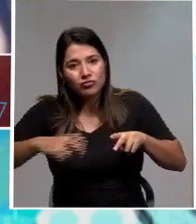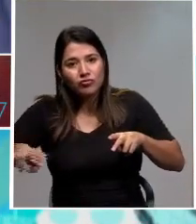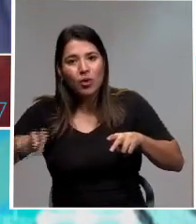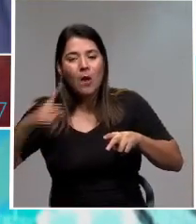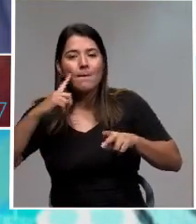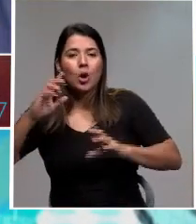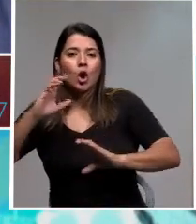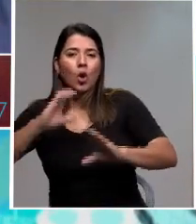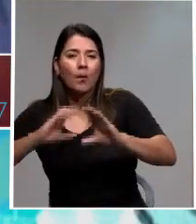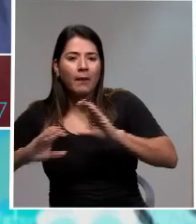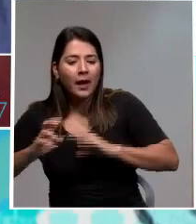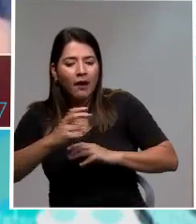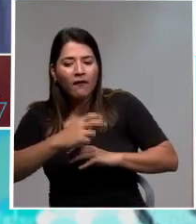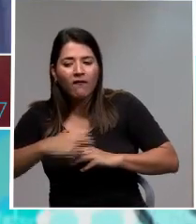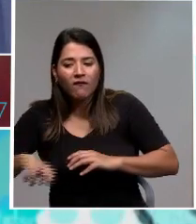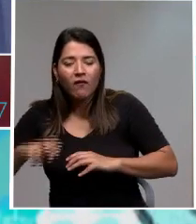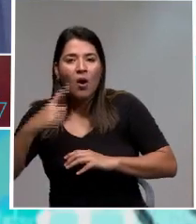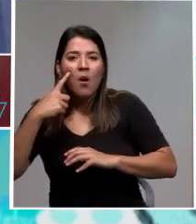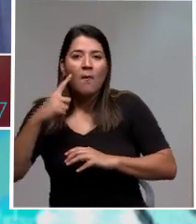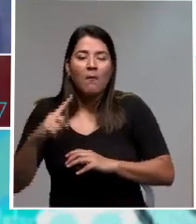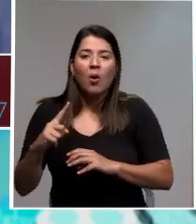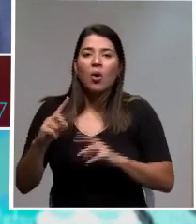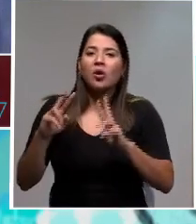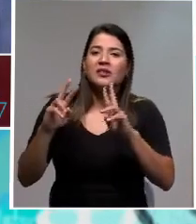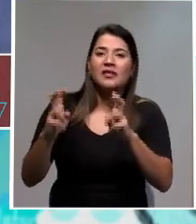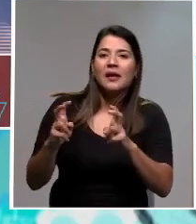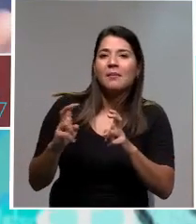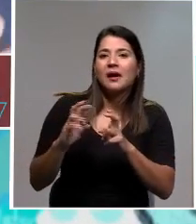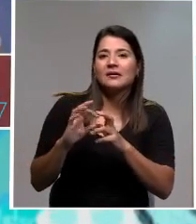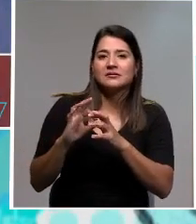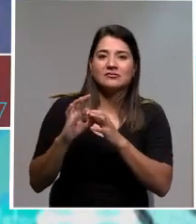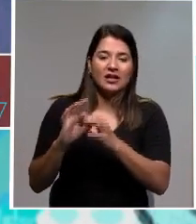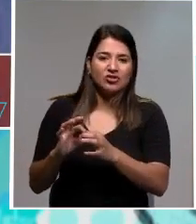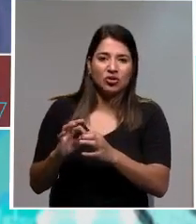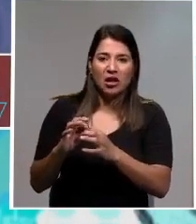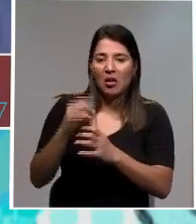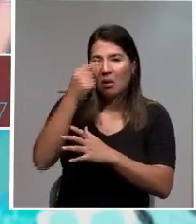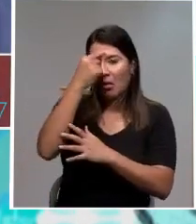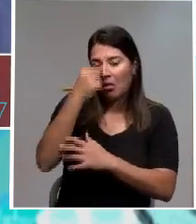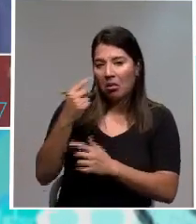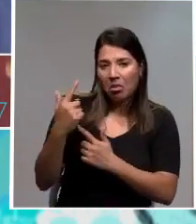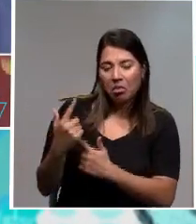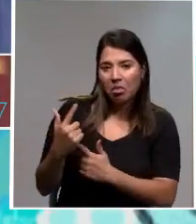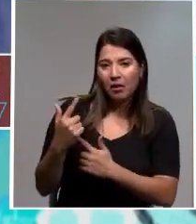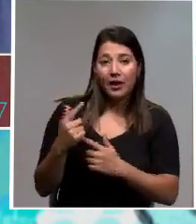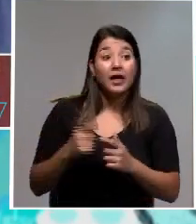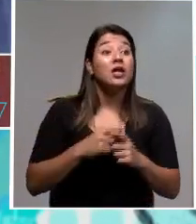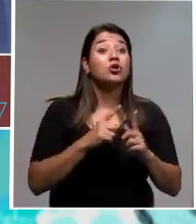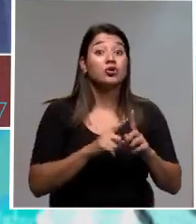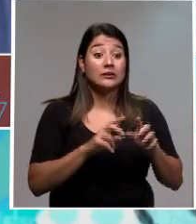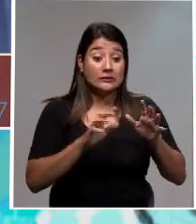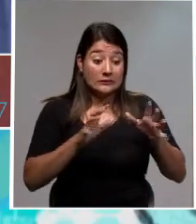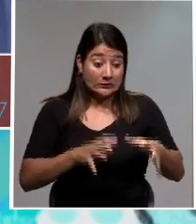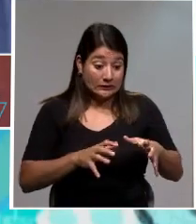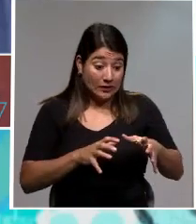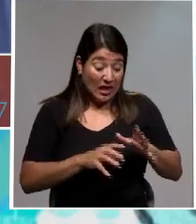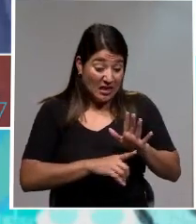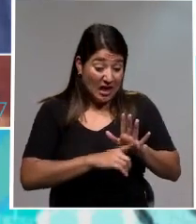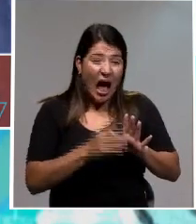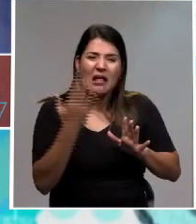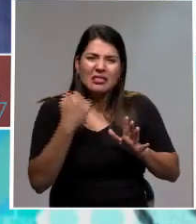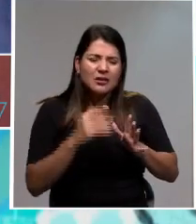a desplazar. Y cuando nos desplazamos como seres humanos, vamos junto con nuestras bacterias, los virus y los parásitos que nos